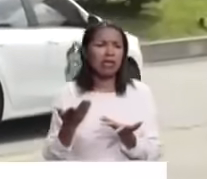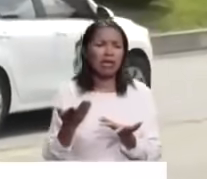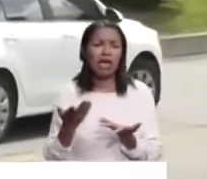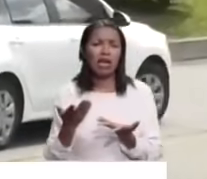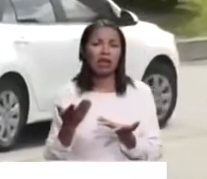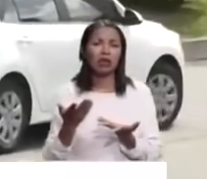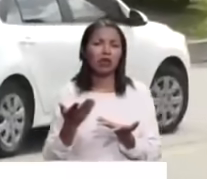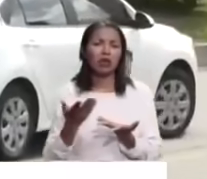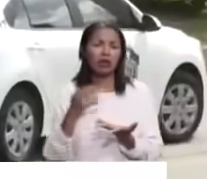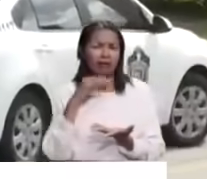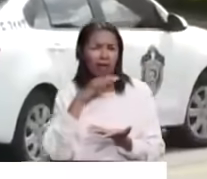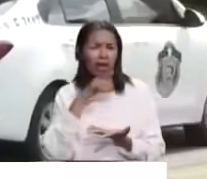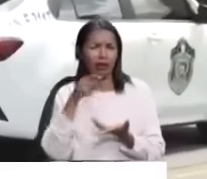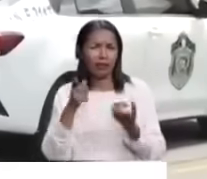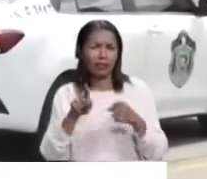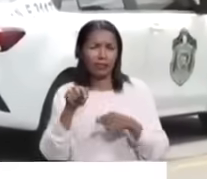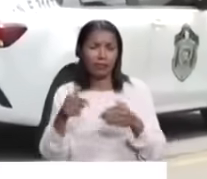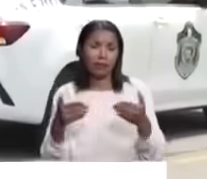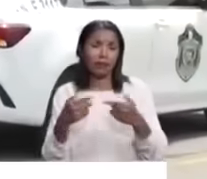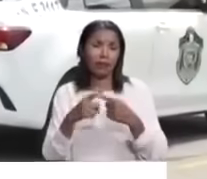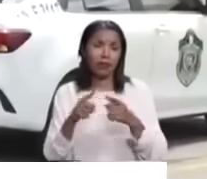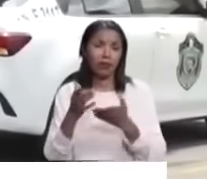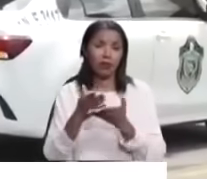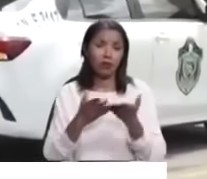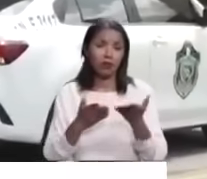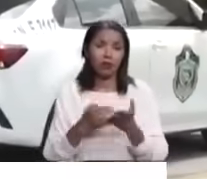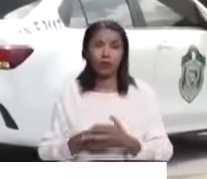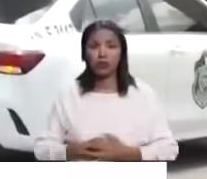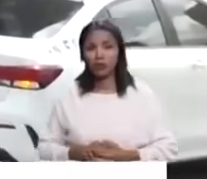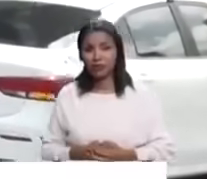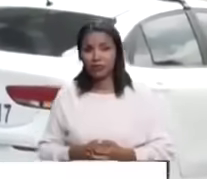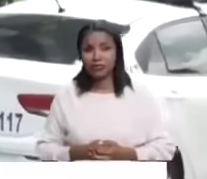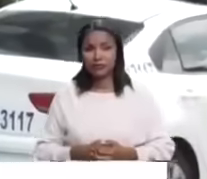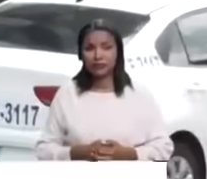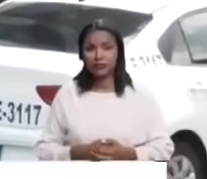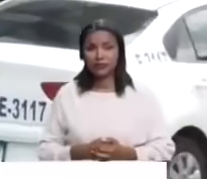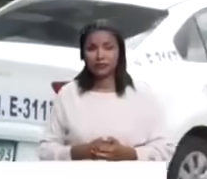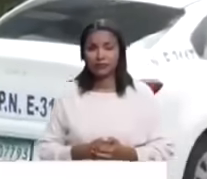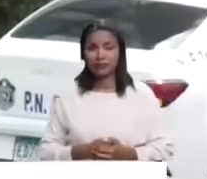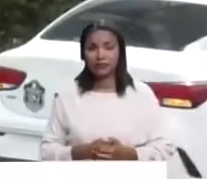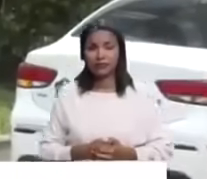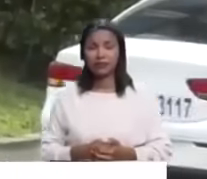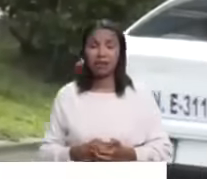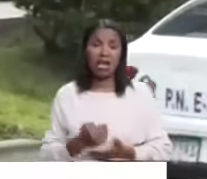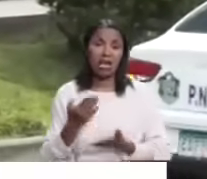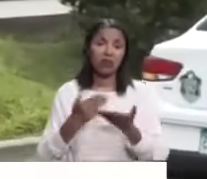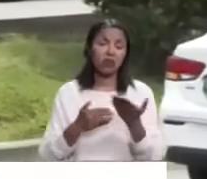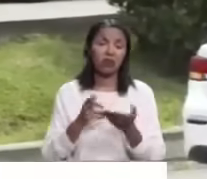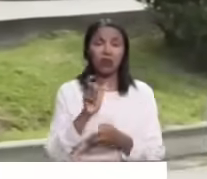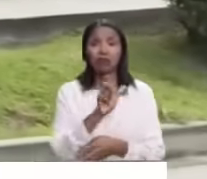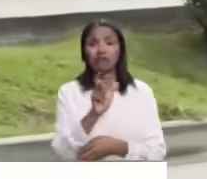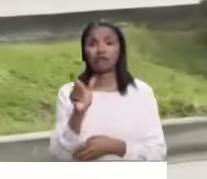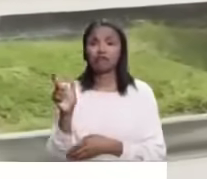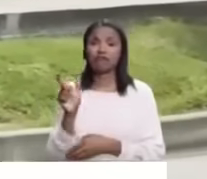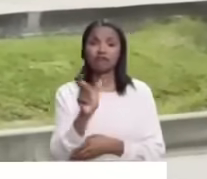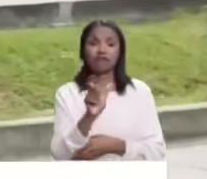y se mantienen algunos con los celulares grabando, otros